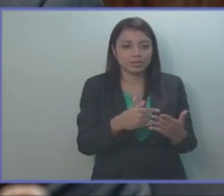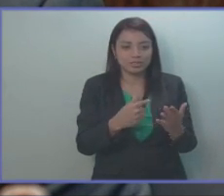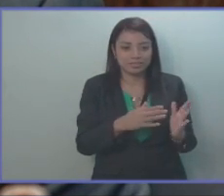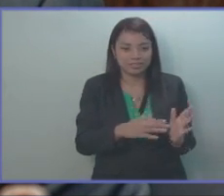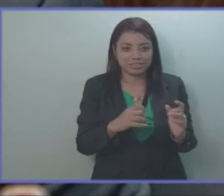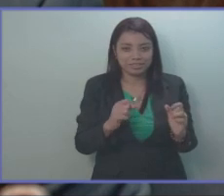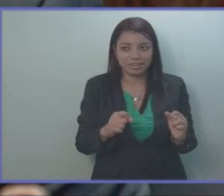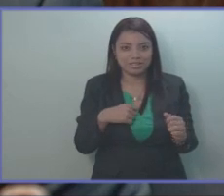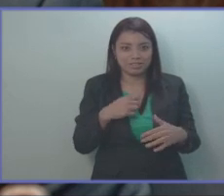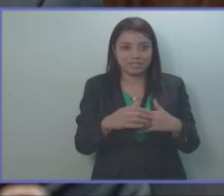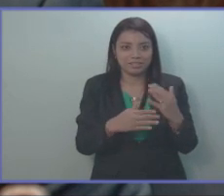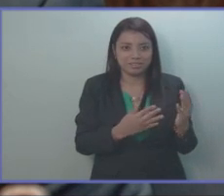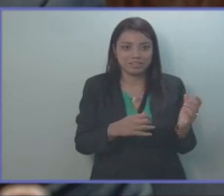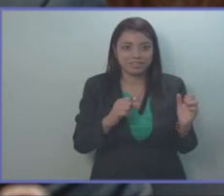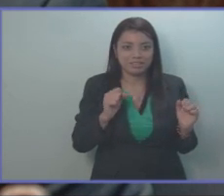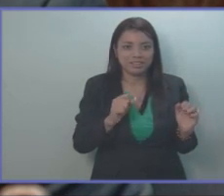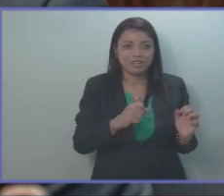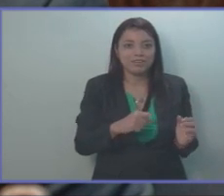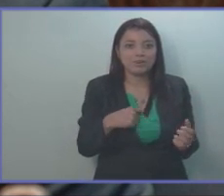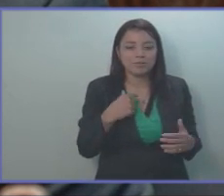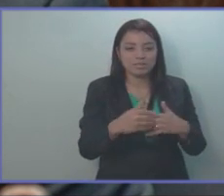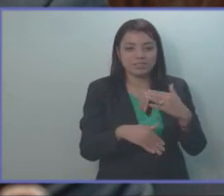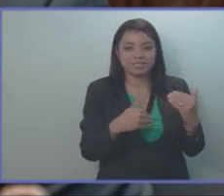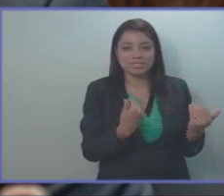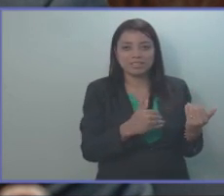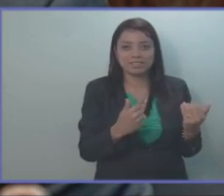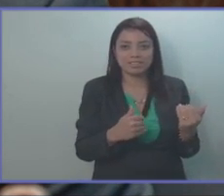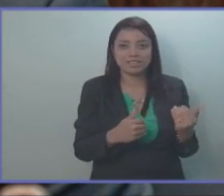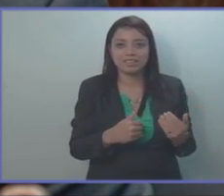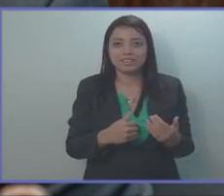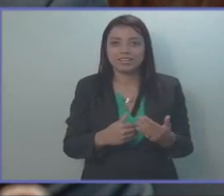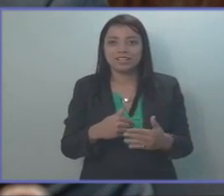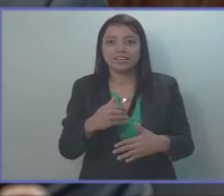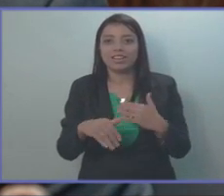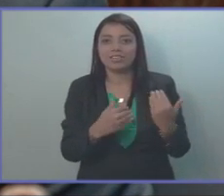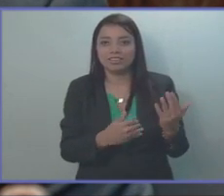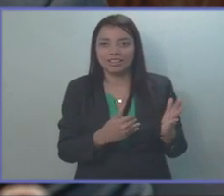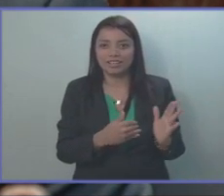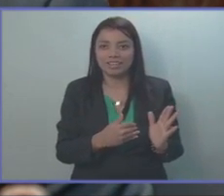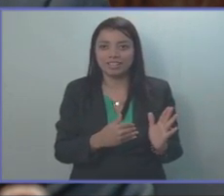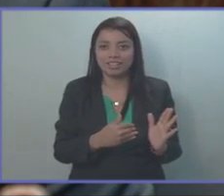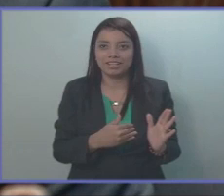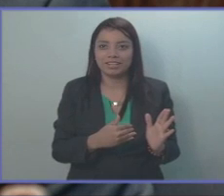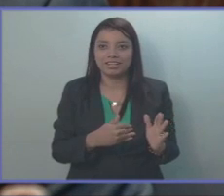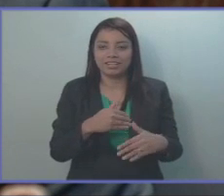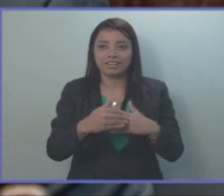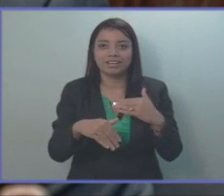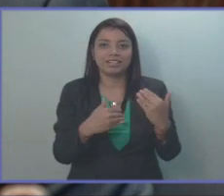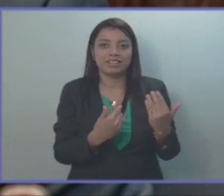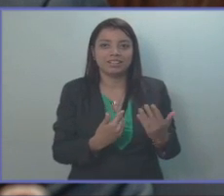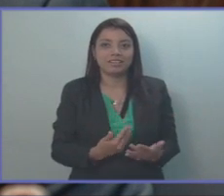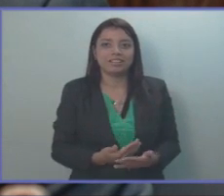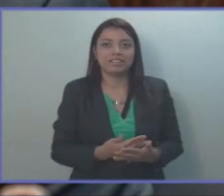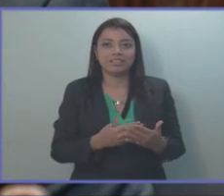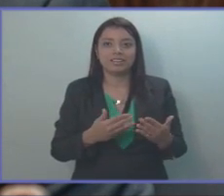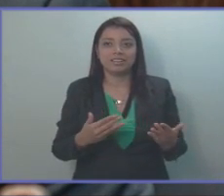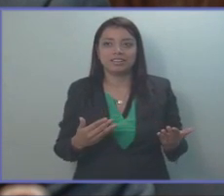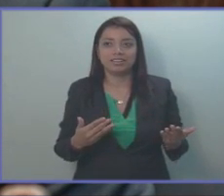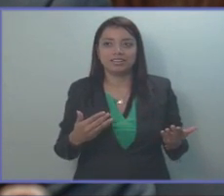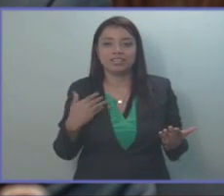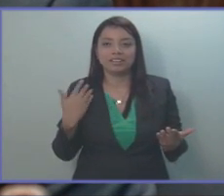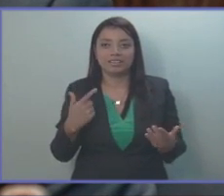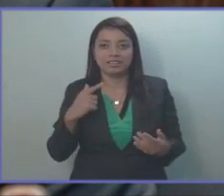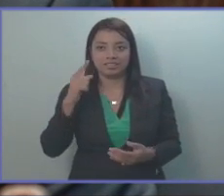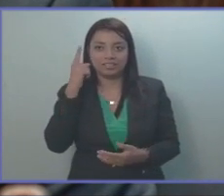quienes enfatizaron en la urgente necesidad de aprobar dicha reforma, para lo cual, a propuesta